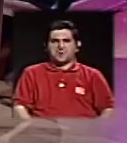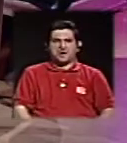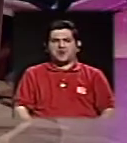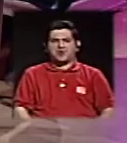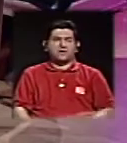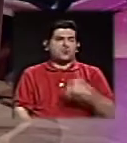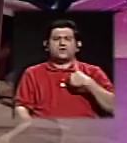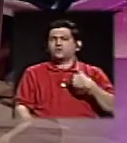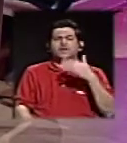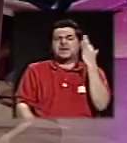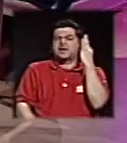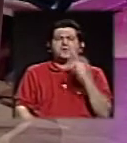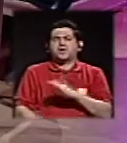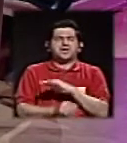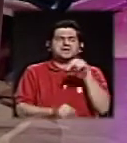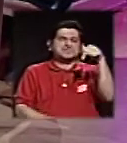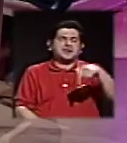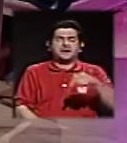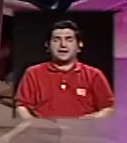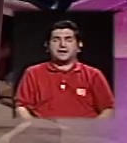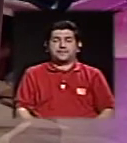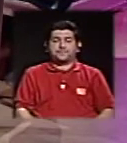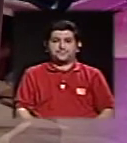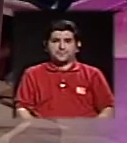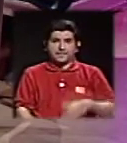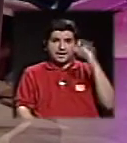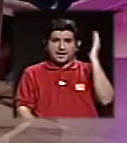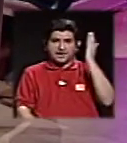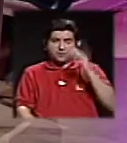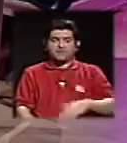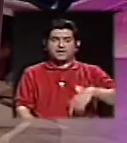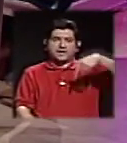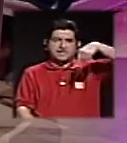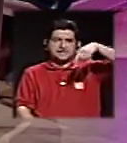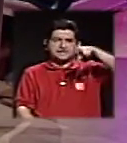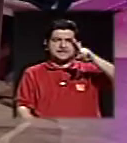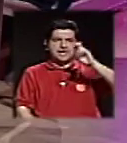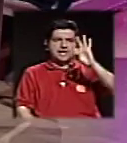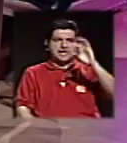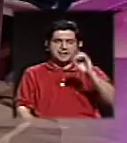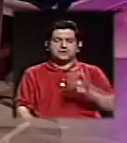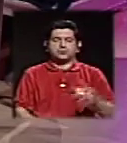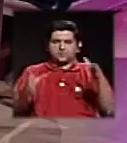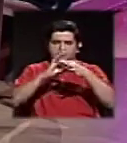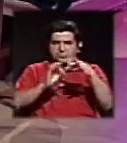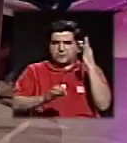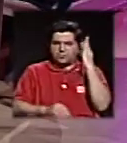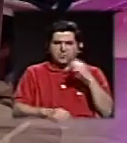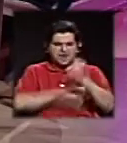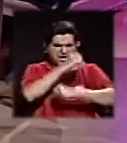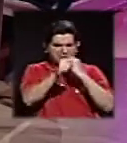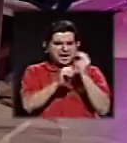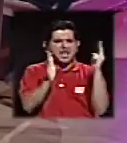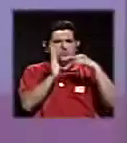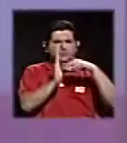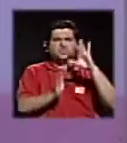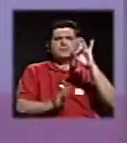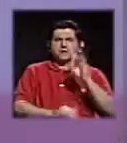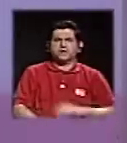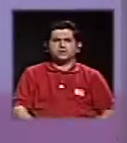no que no había mujeres para la conferencia de quito sobre la mujer la del año 2008 creo que fue justamente